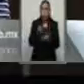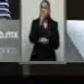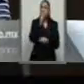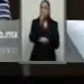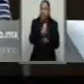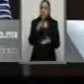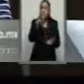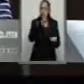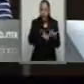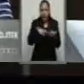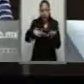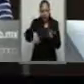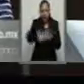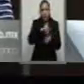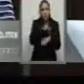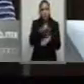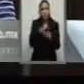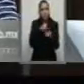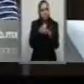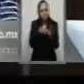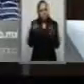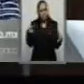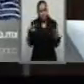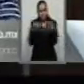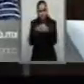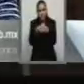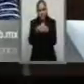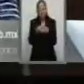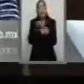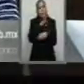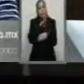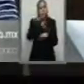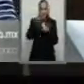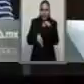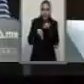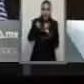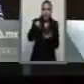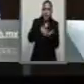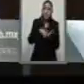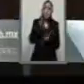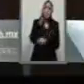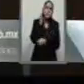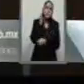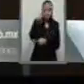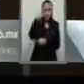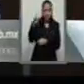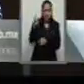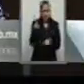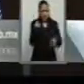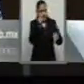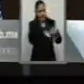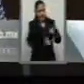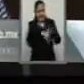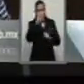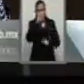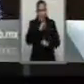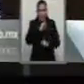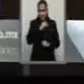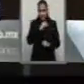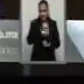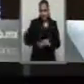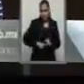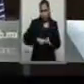locales, autónomos. Sí a quitar al Senado de la República la capacidad de remover al jefe de gobierno. Sí a quitar